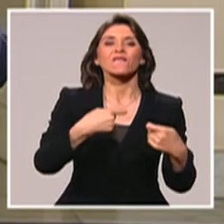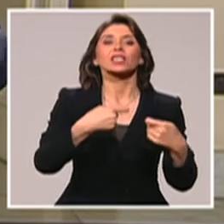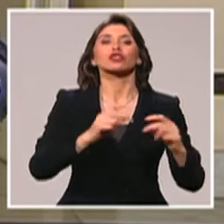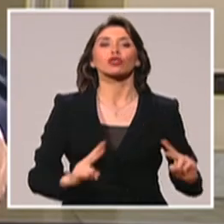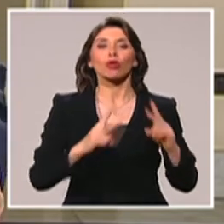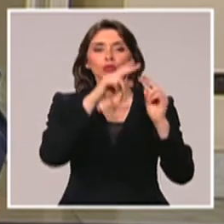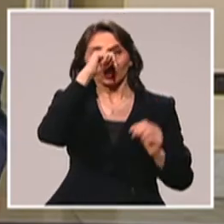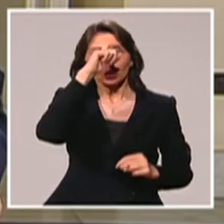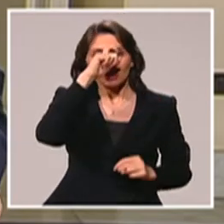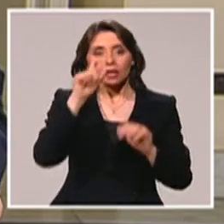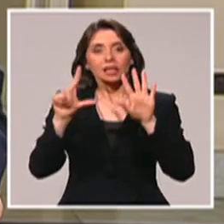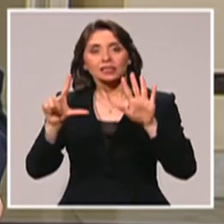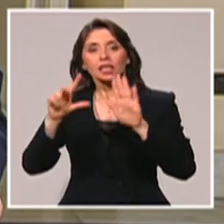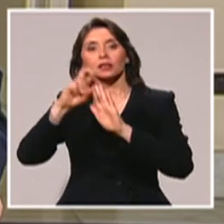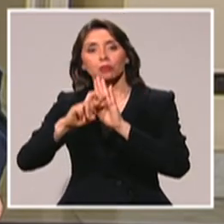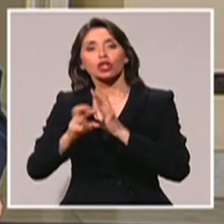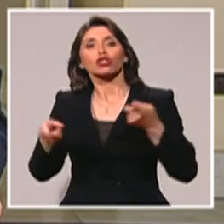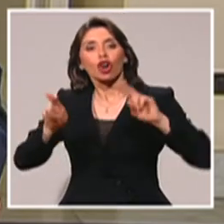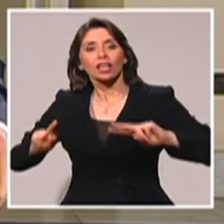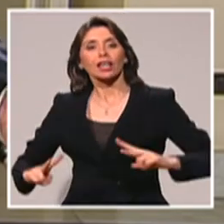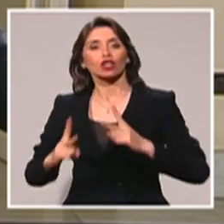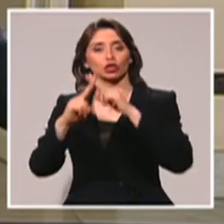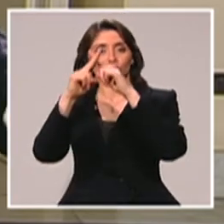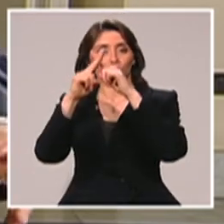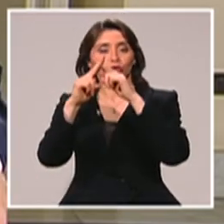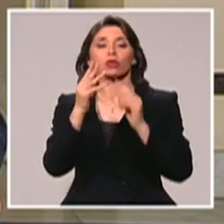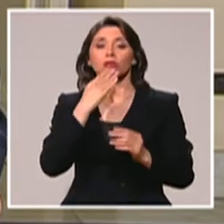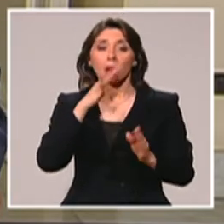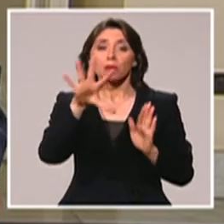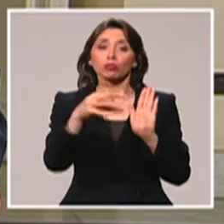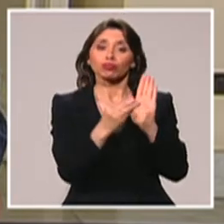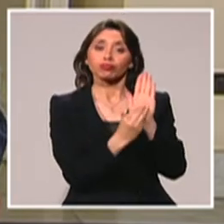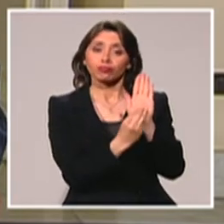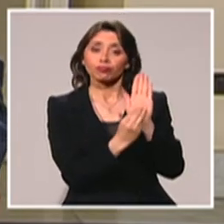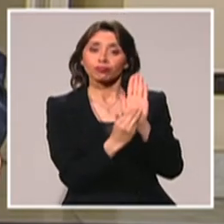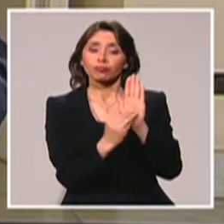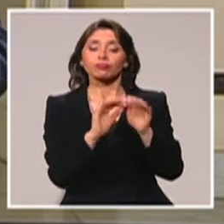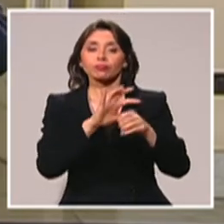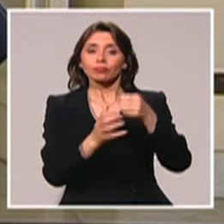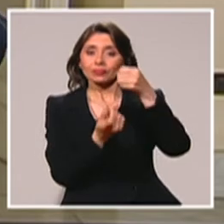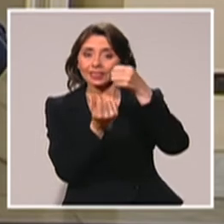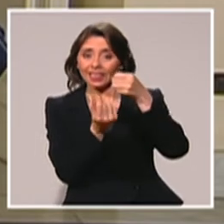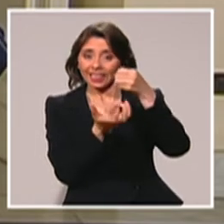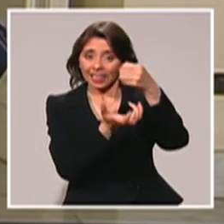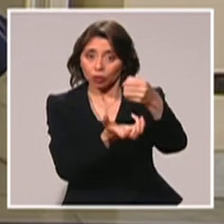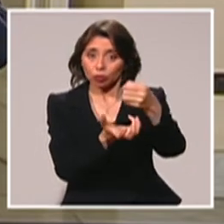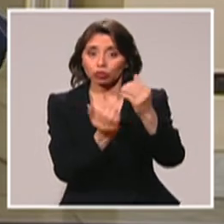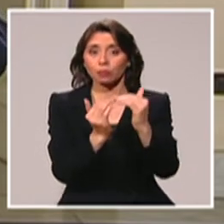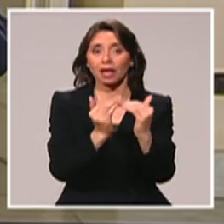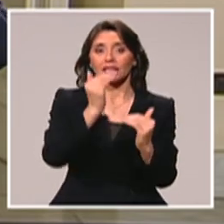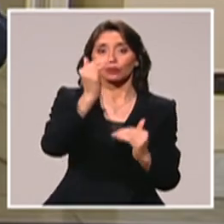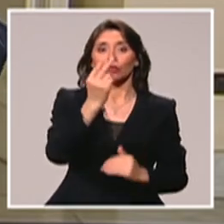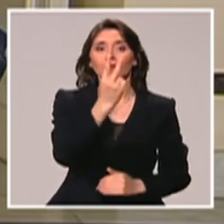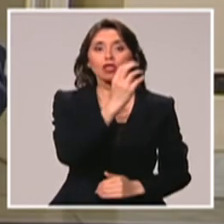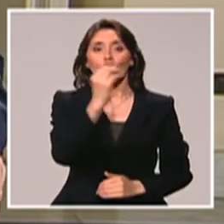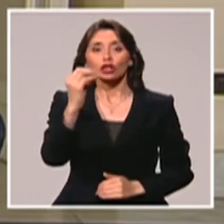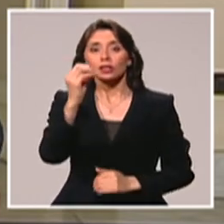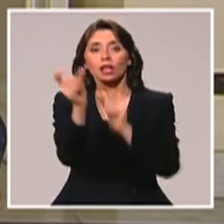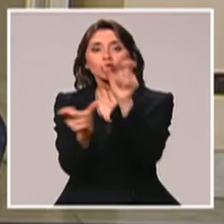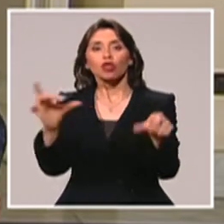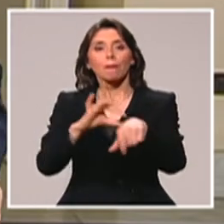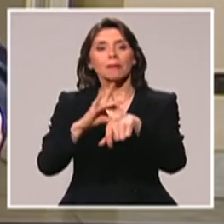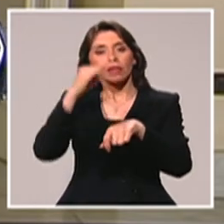7 proyectos de reconstrucción también incorpora recursos para aumentar en 200 el número de médicos